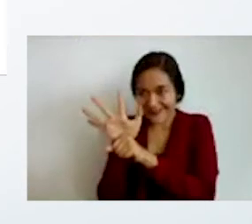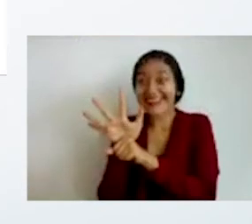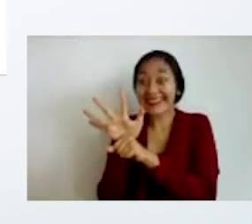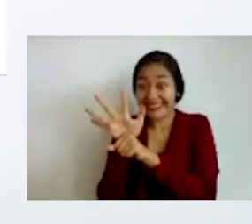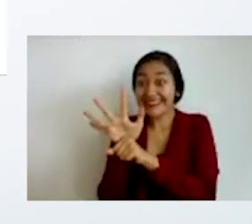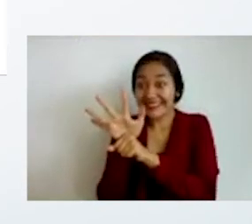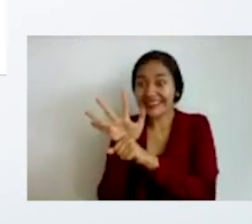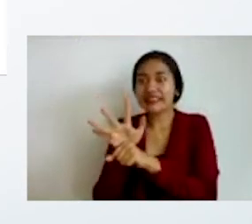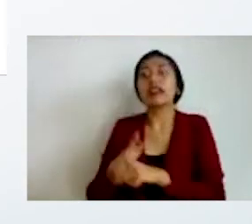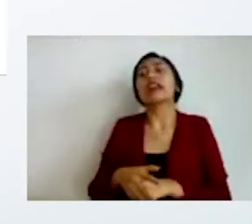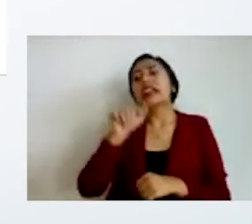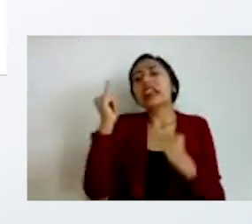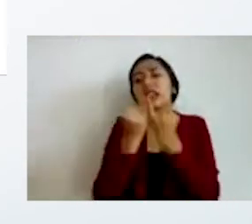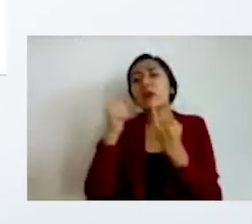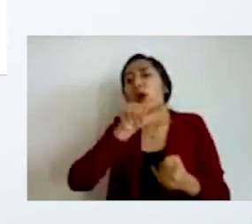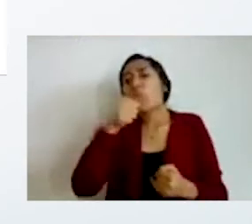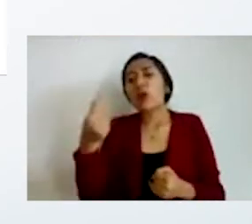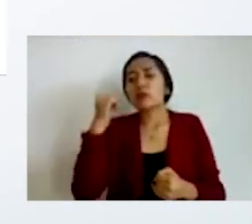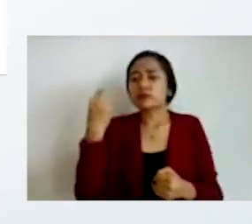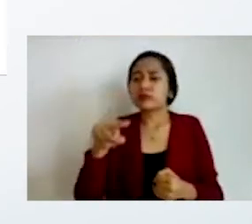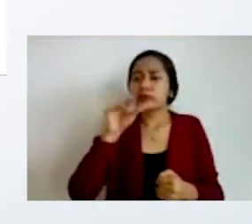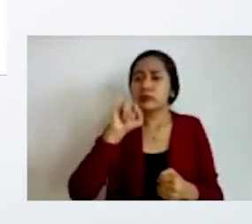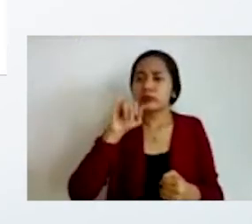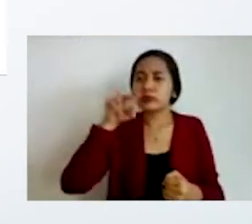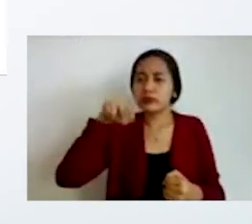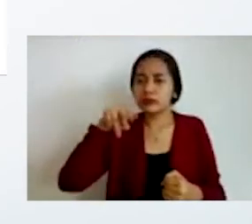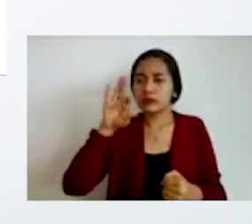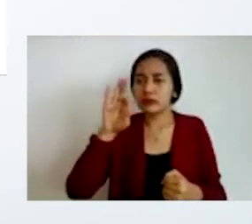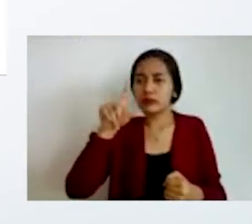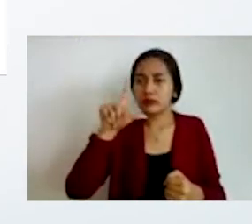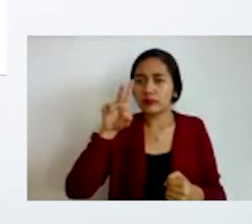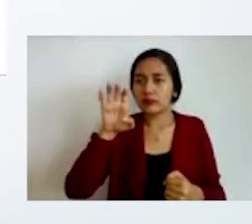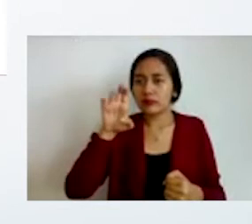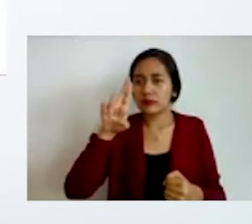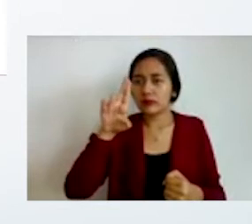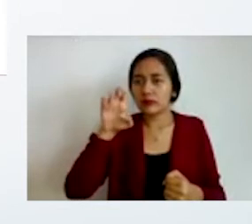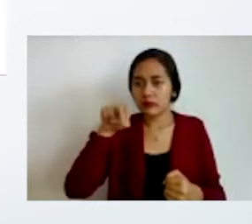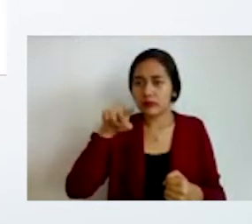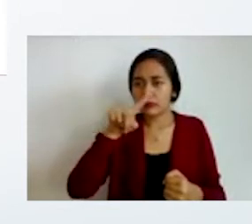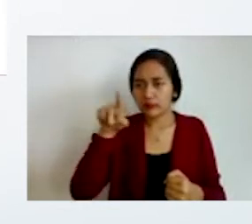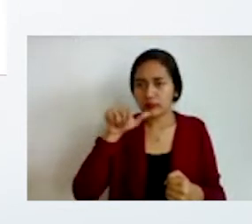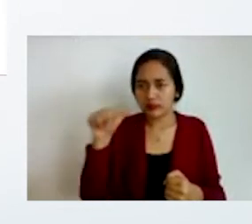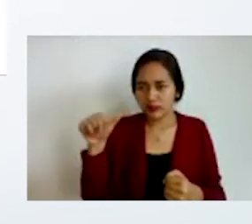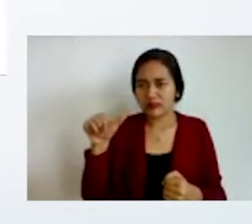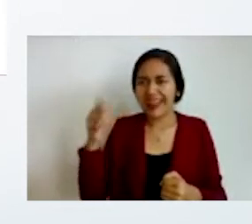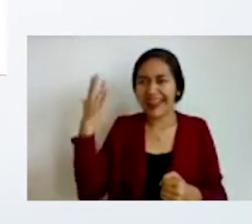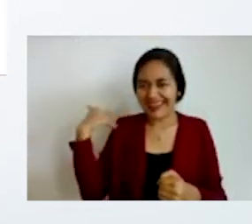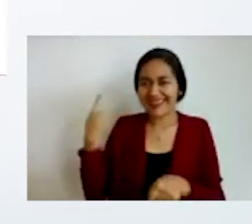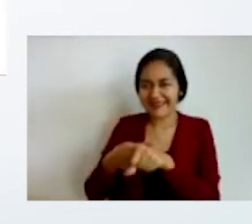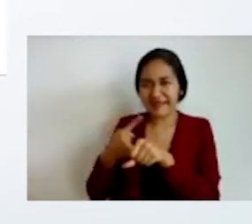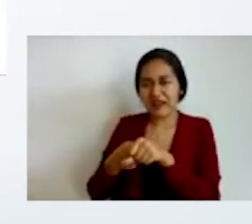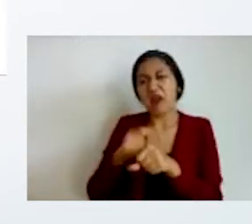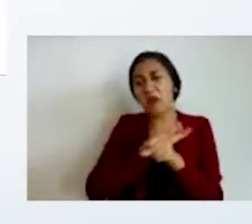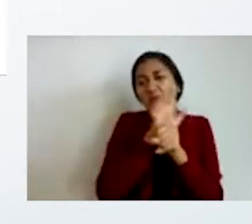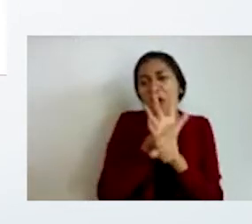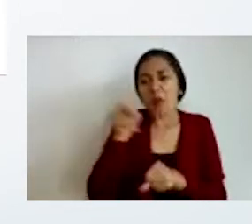la COVID-19 eran muy similares. En este diagrama dice que la influenza puede contagiar a persona y